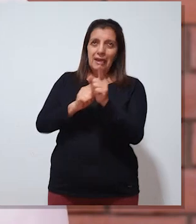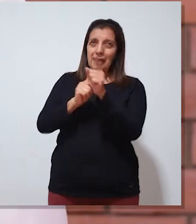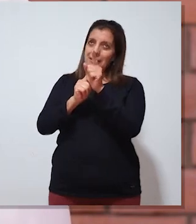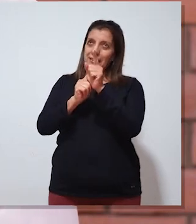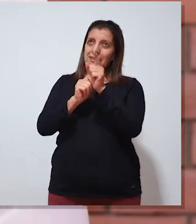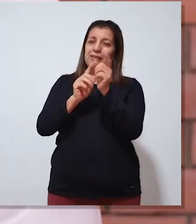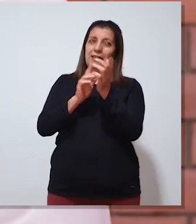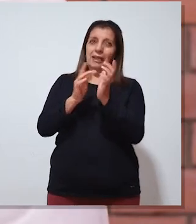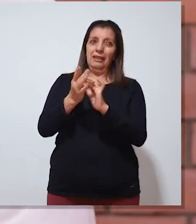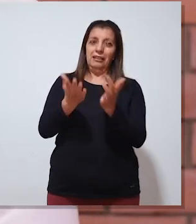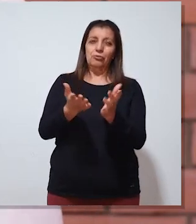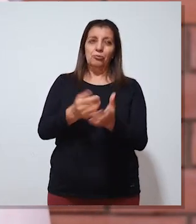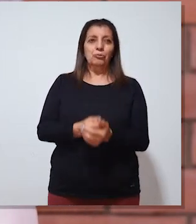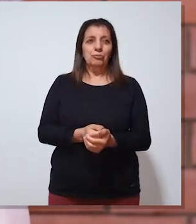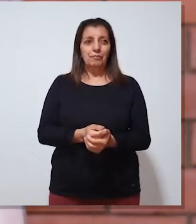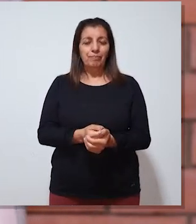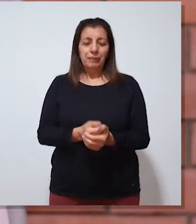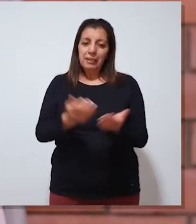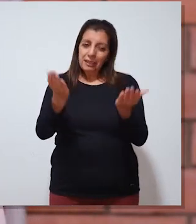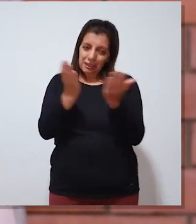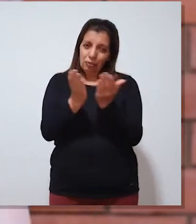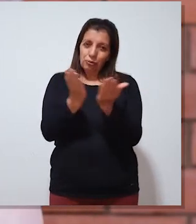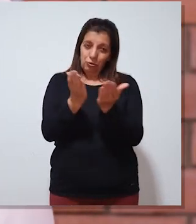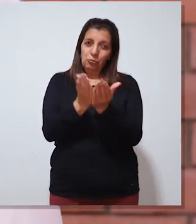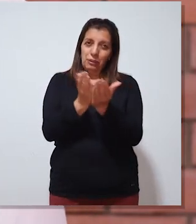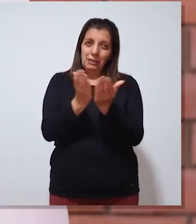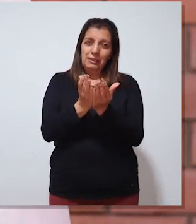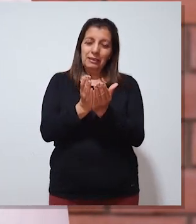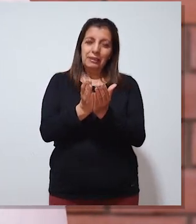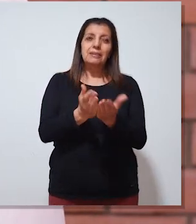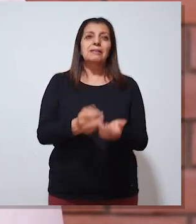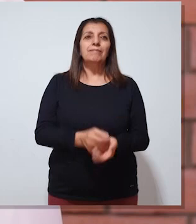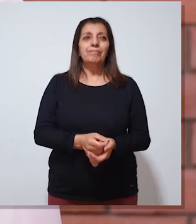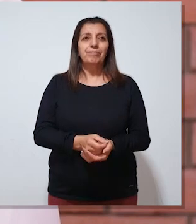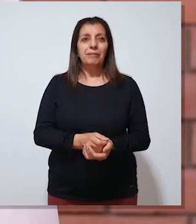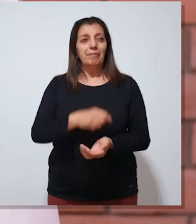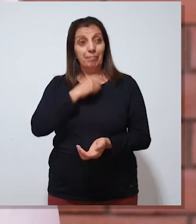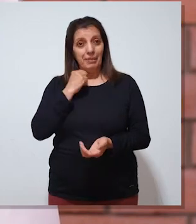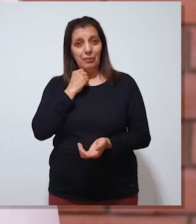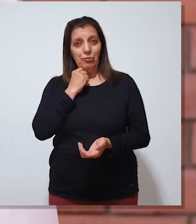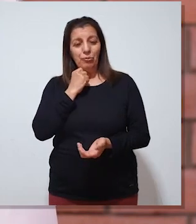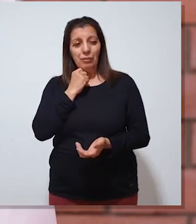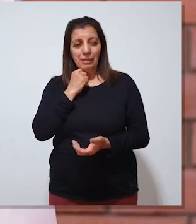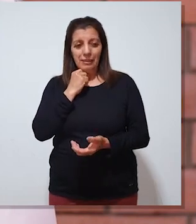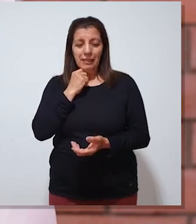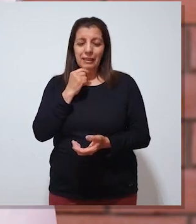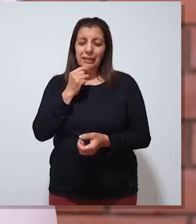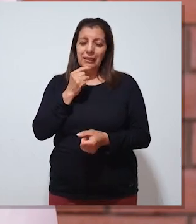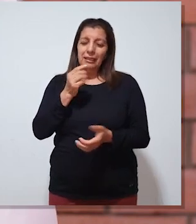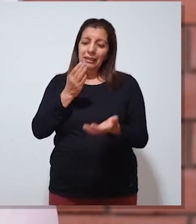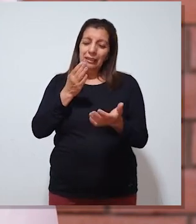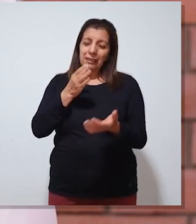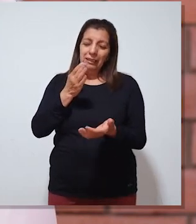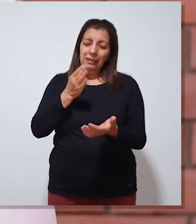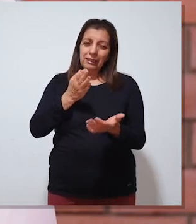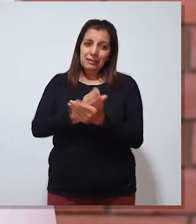Que nuestros seminaristas siempre tengan en sus vidas como meta el servicio generoso a los hermanos,